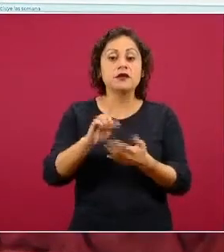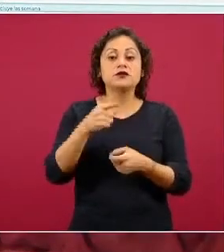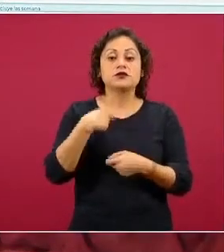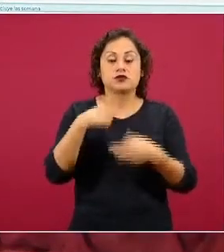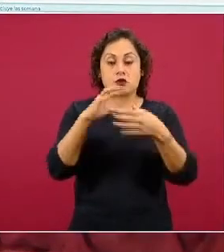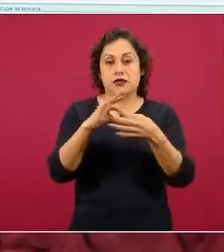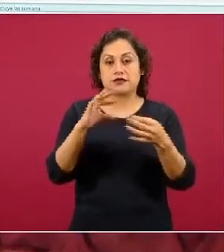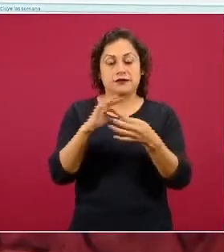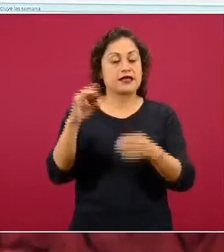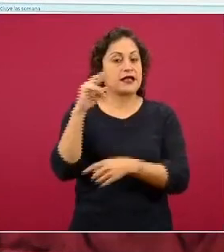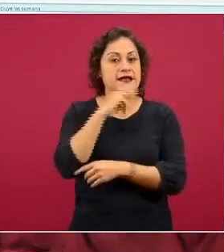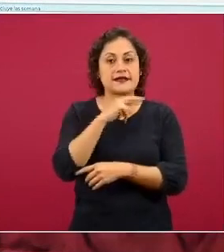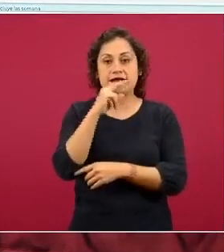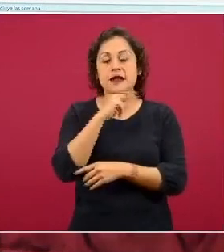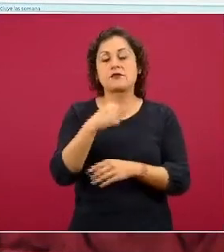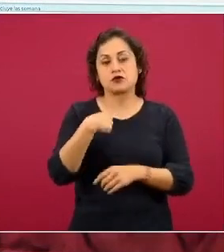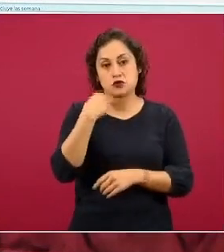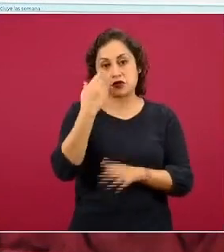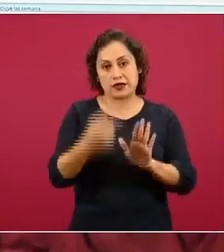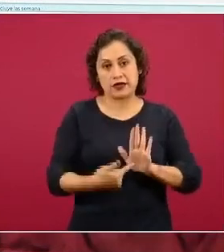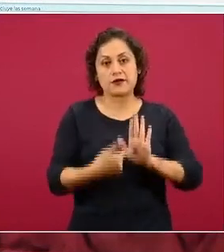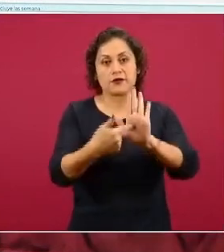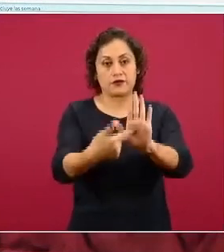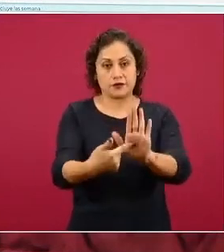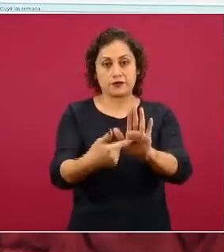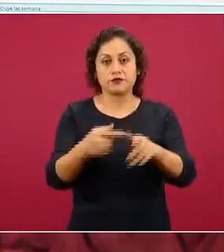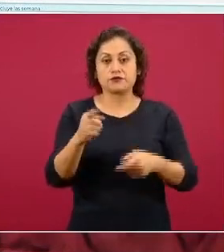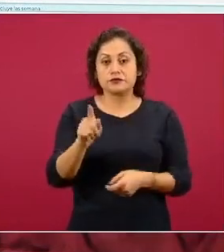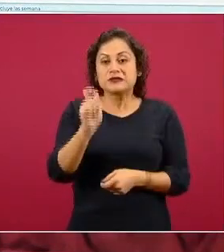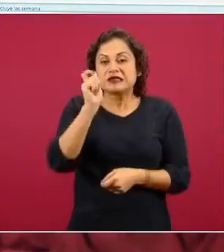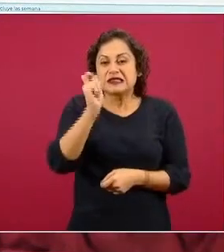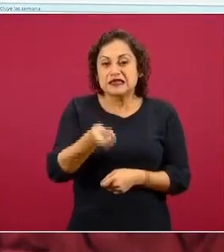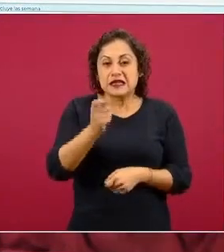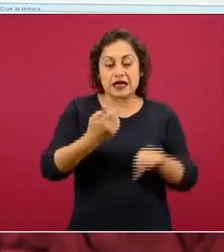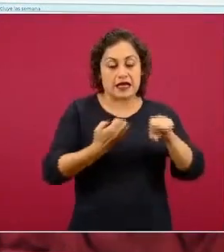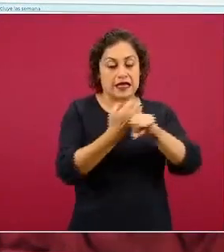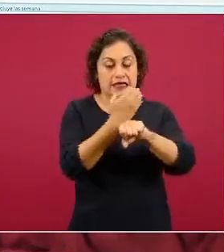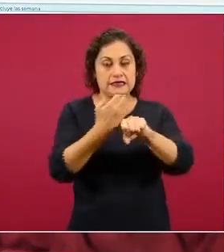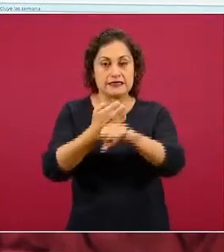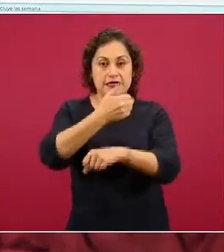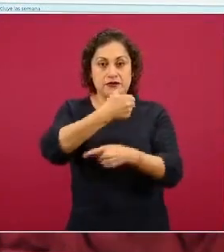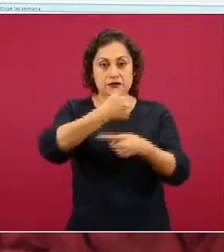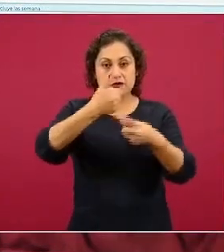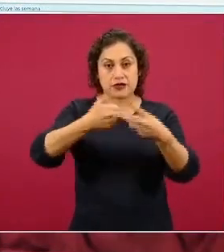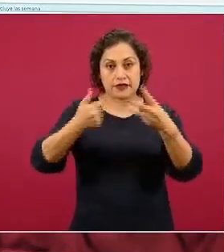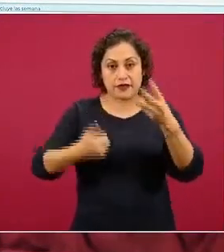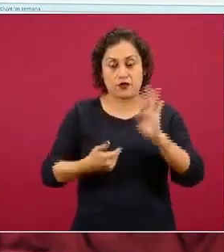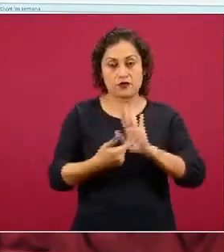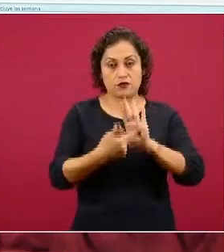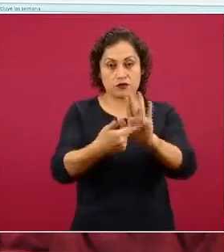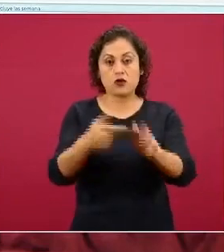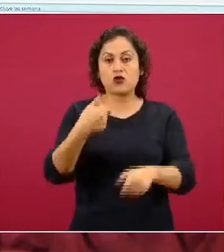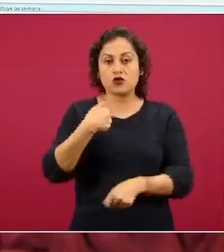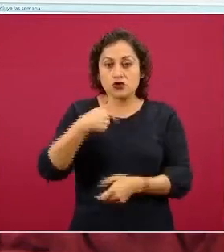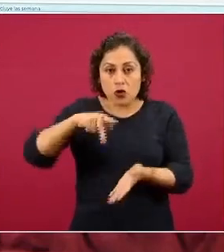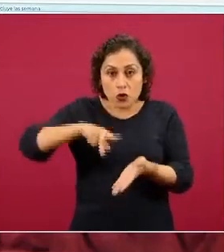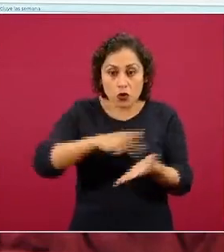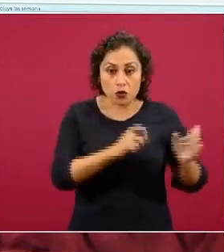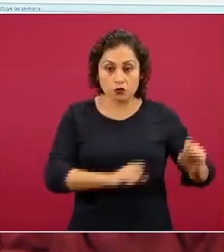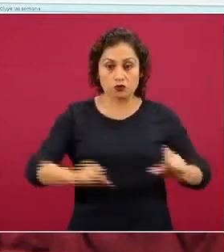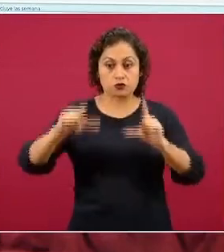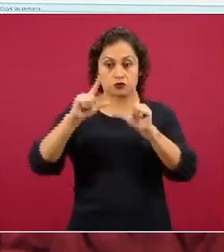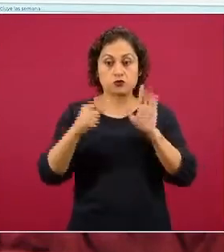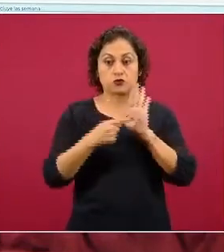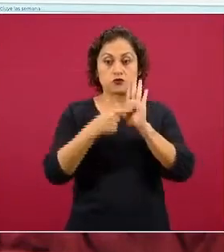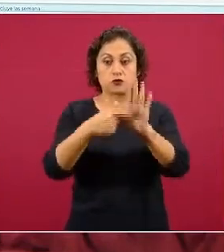rápida, pero quería presentarlos, también lo presentamos las curvas de cada entidad. Lo quiero presentar porque